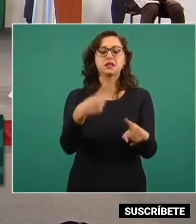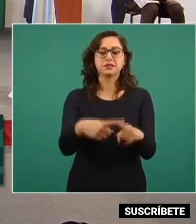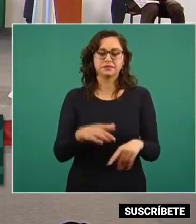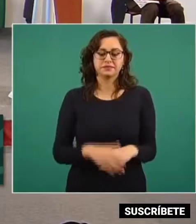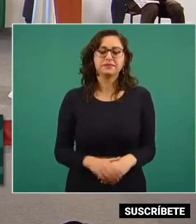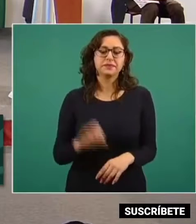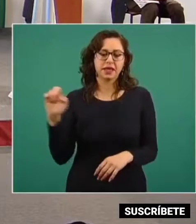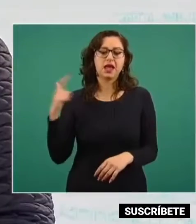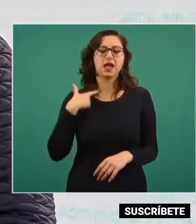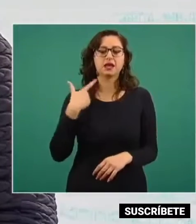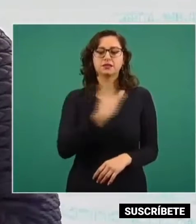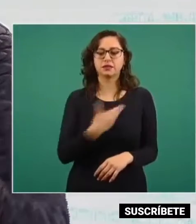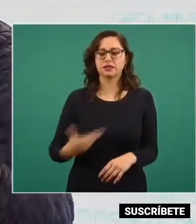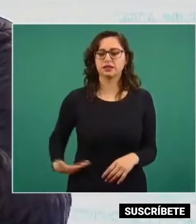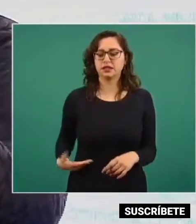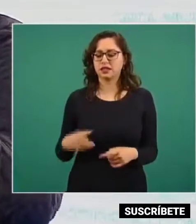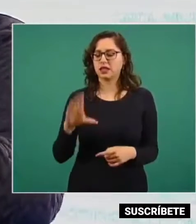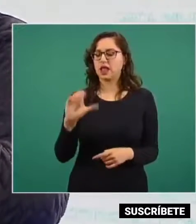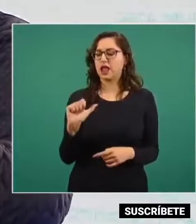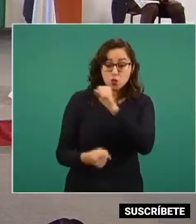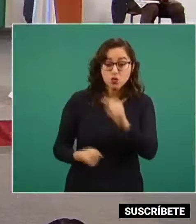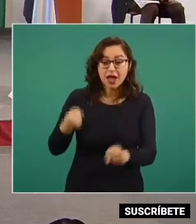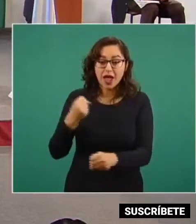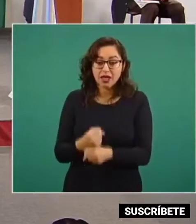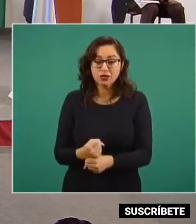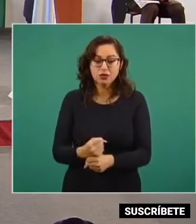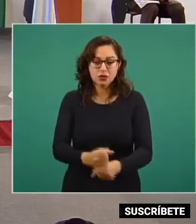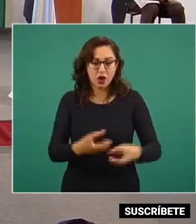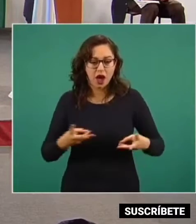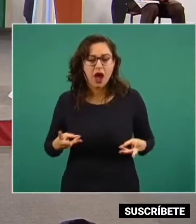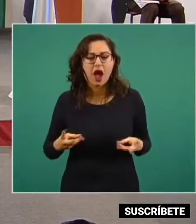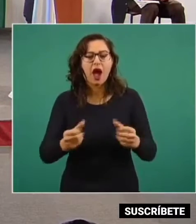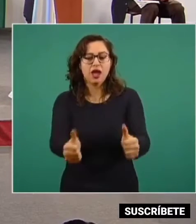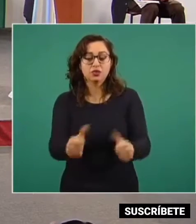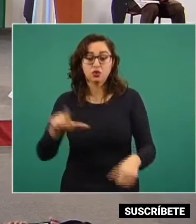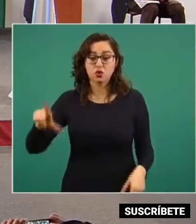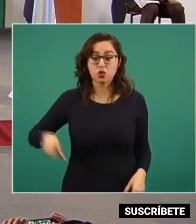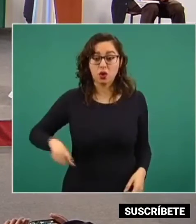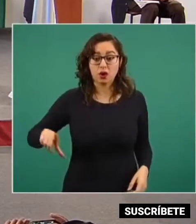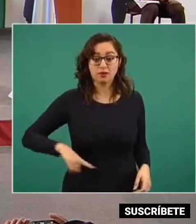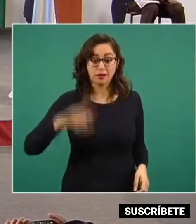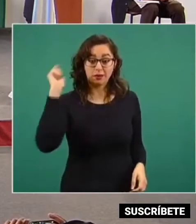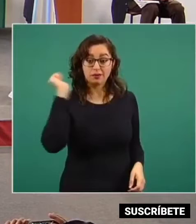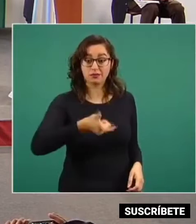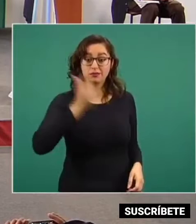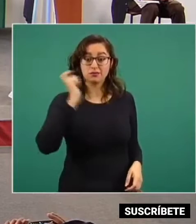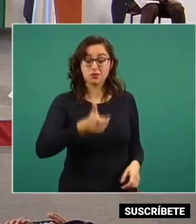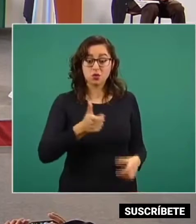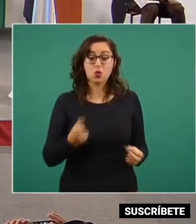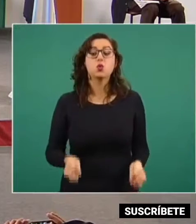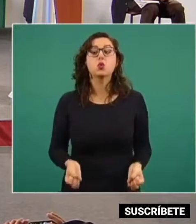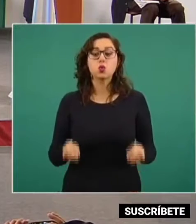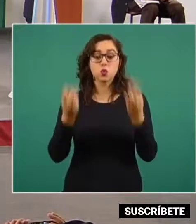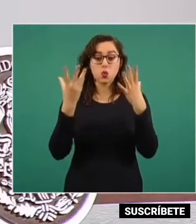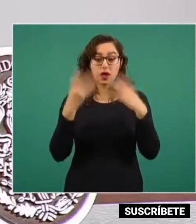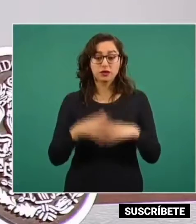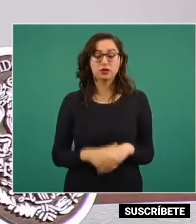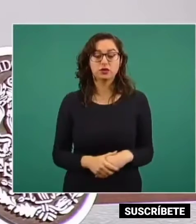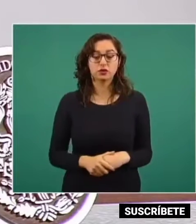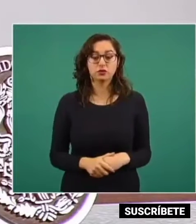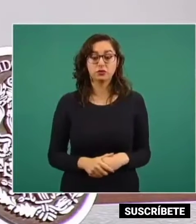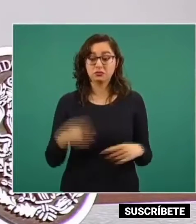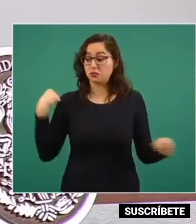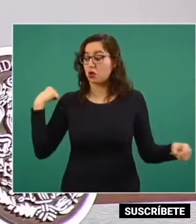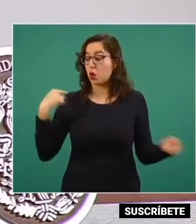Federal era Genaro García Luna. Se está pagando precisamente en estos últimos